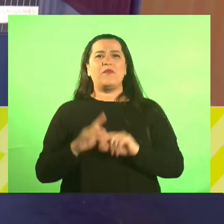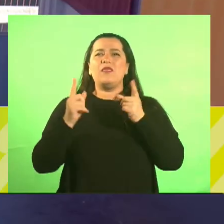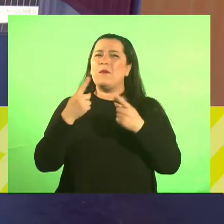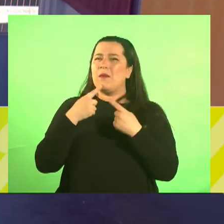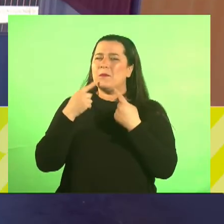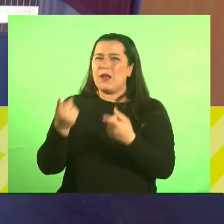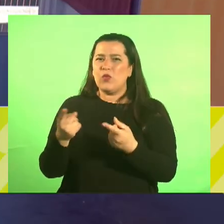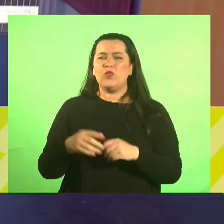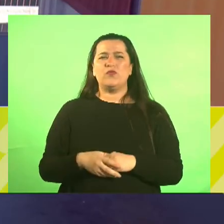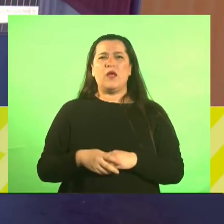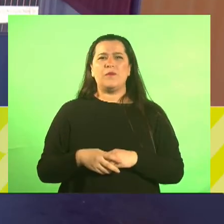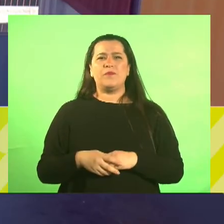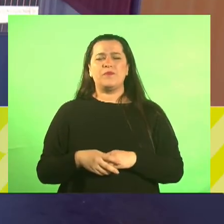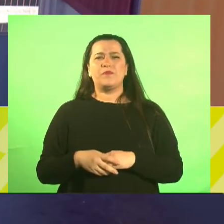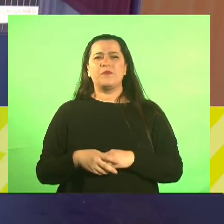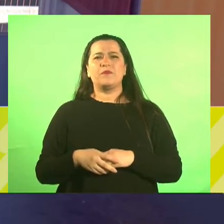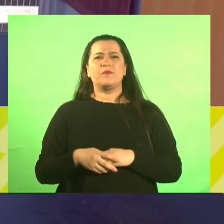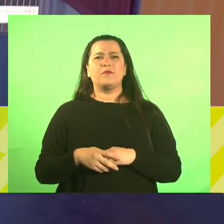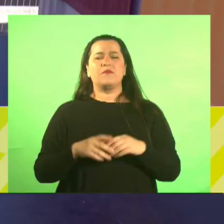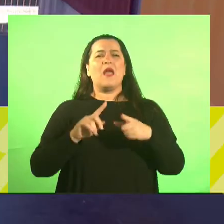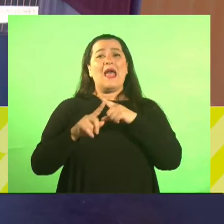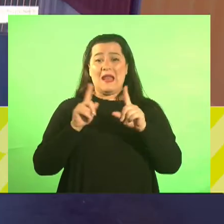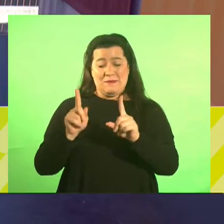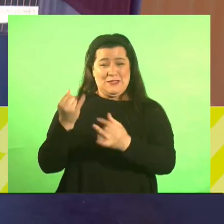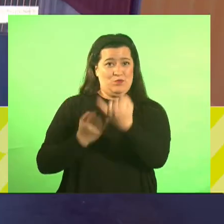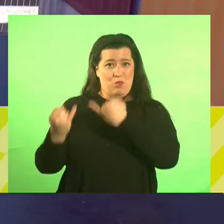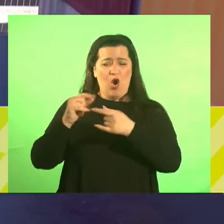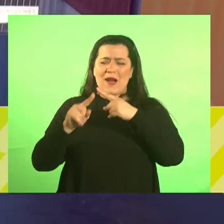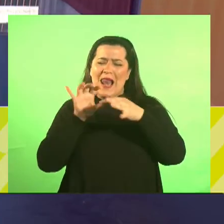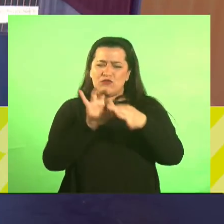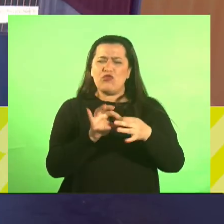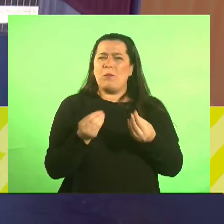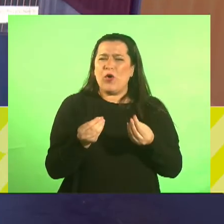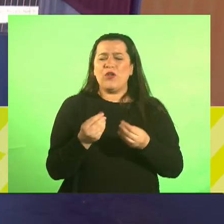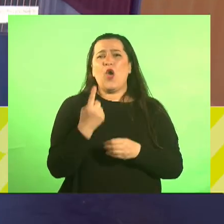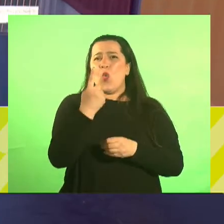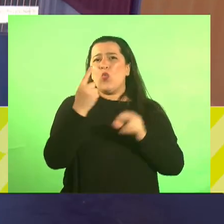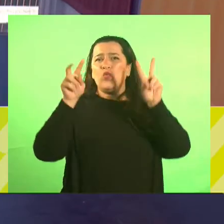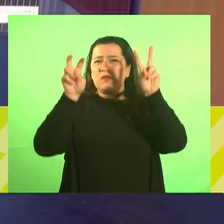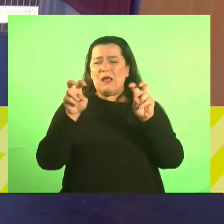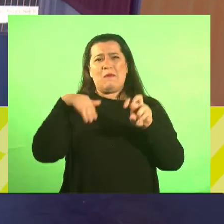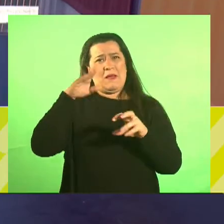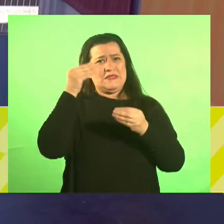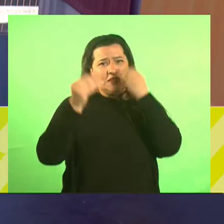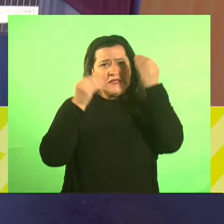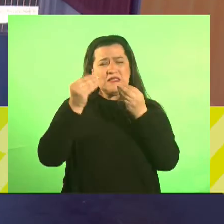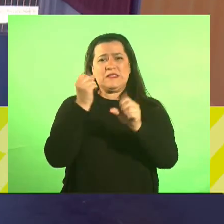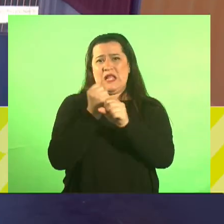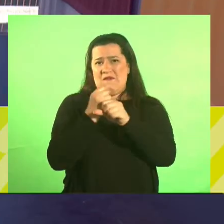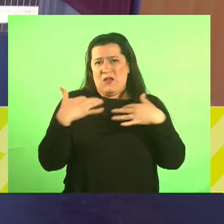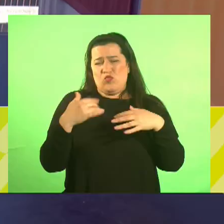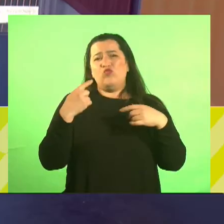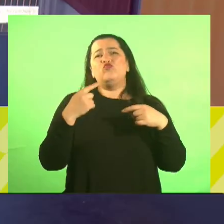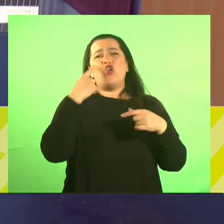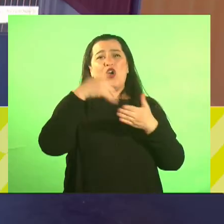preguntarte en relación a todo esto que estás contando, porque uno de los temas que nos preocupan y que se trabaja mucho en el